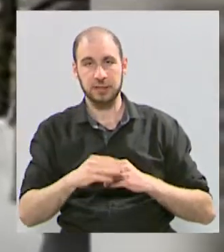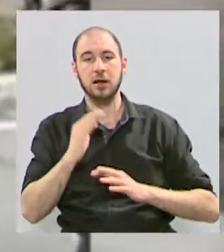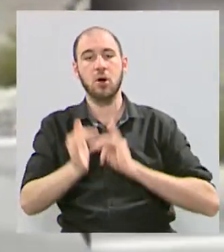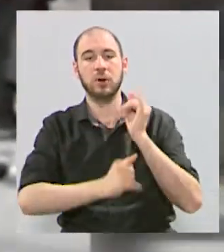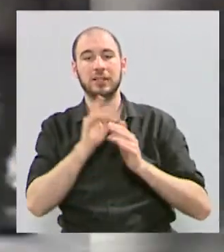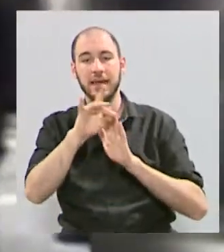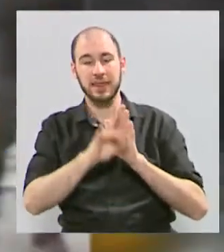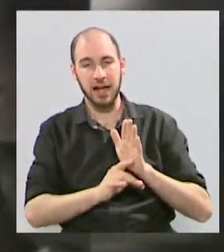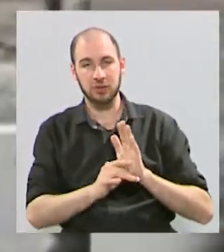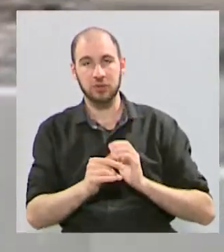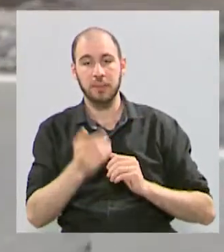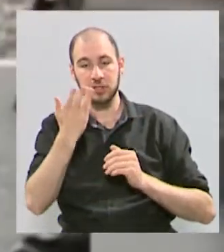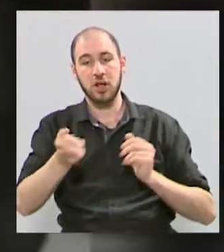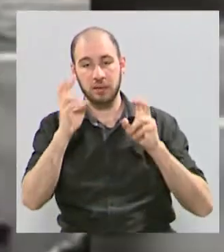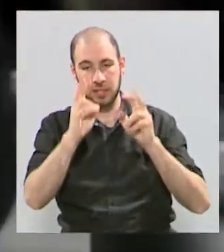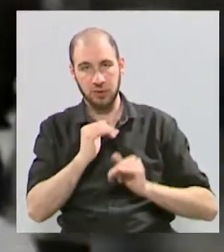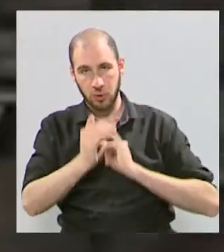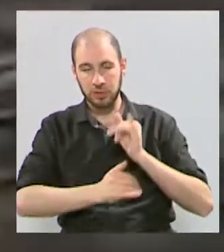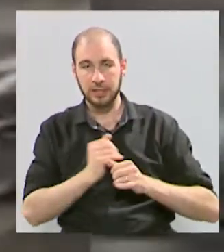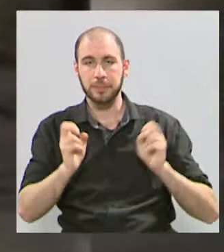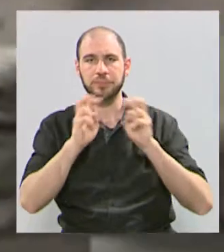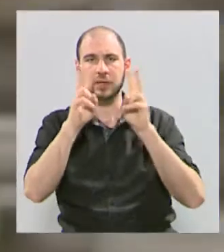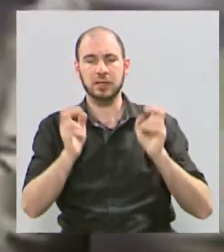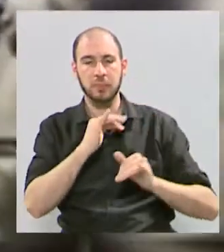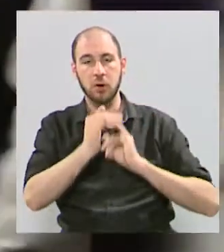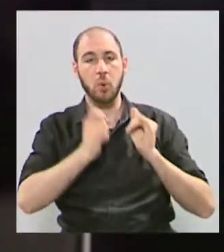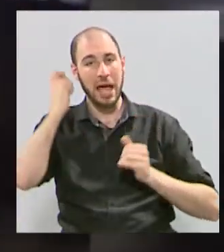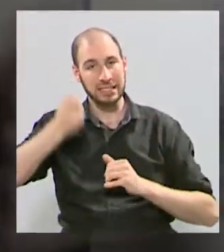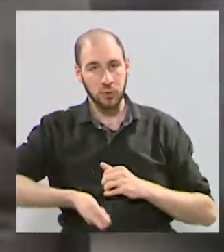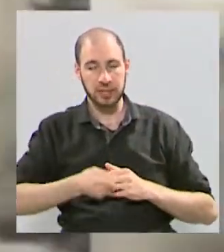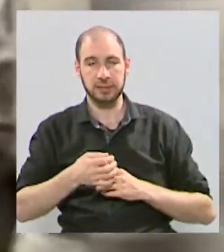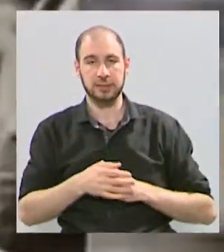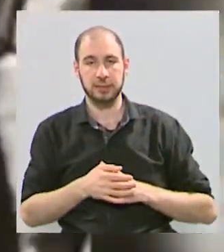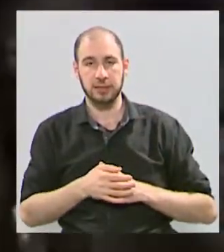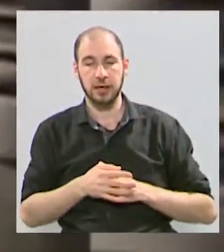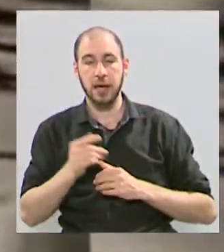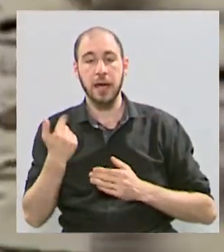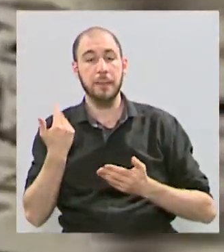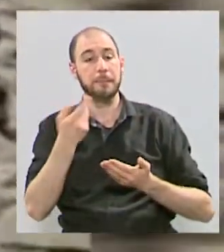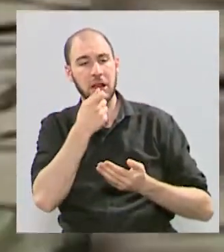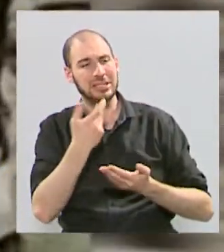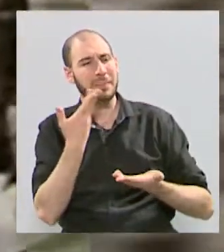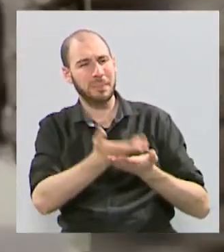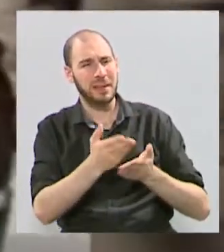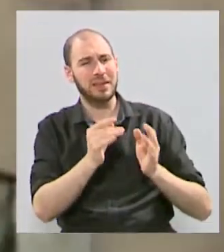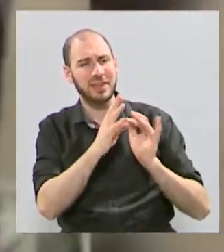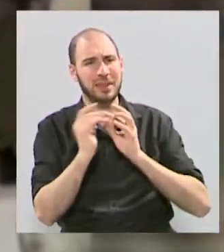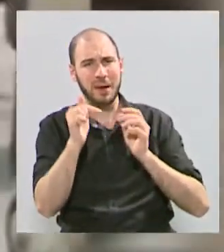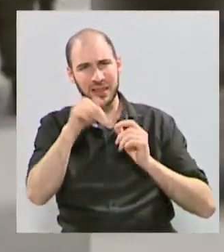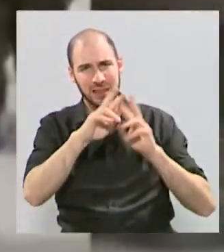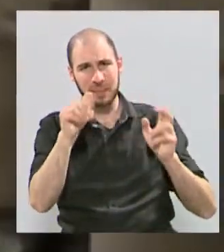el dato que brindaron los investigadores. En cuanto a lo que dijo el juez Guido Otranto, le pidió a los periodistas que están tratando el